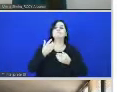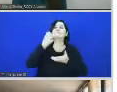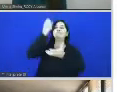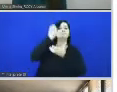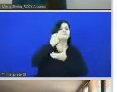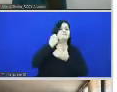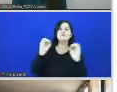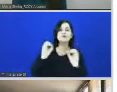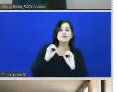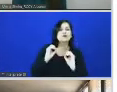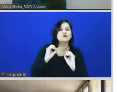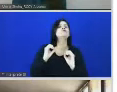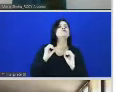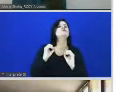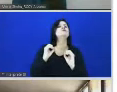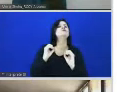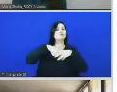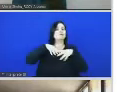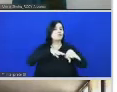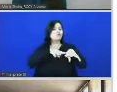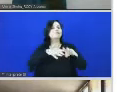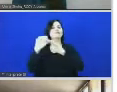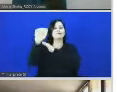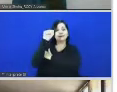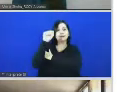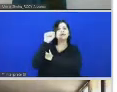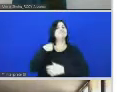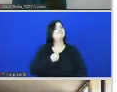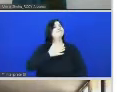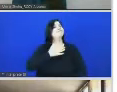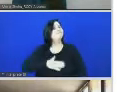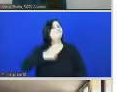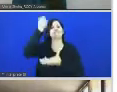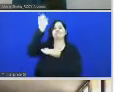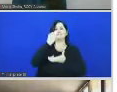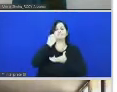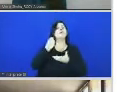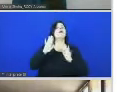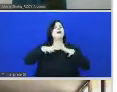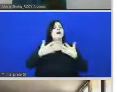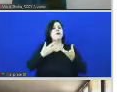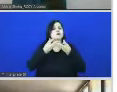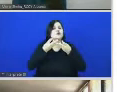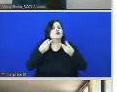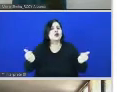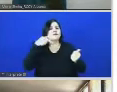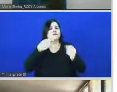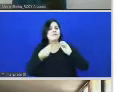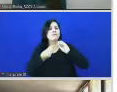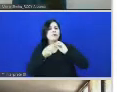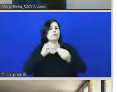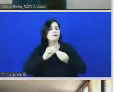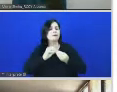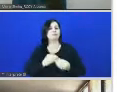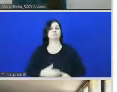resolver la escala de los problemas que están tratando. La segunda razón por la que no se ha hecho